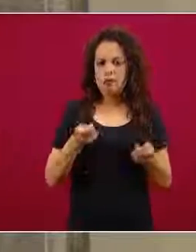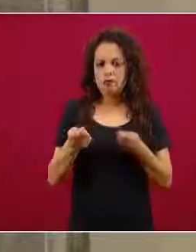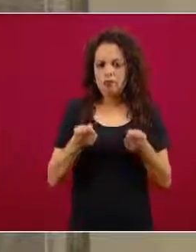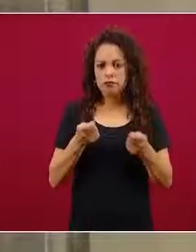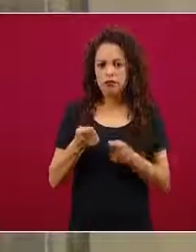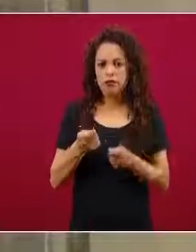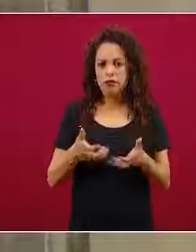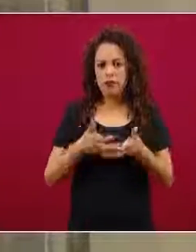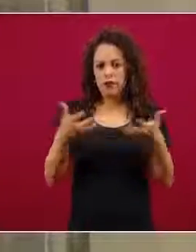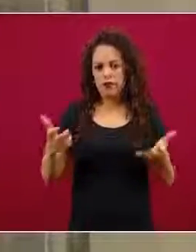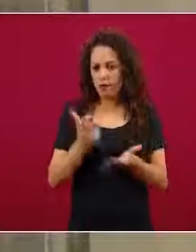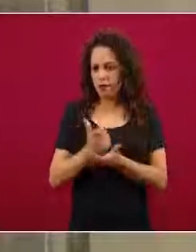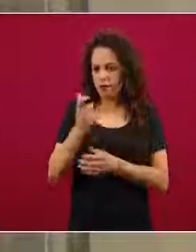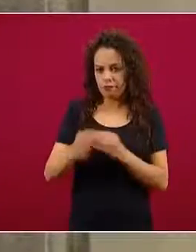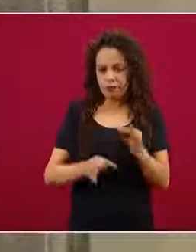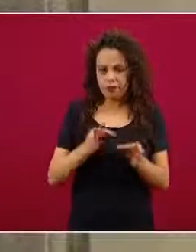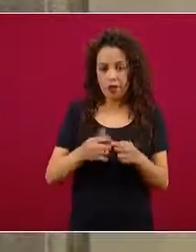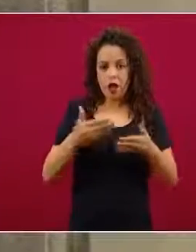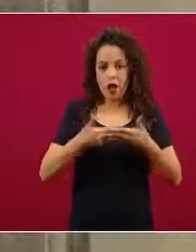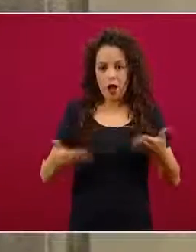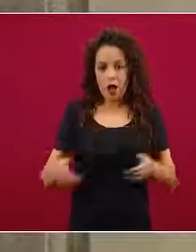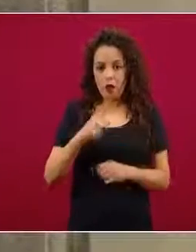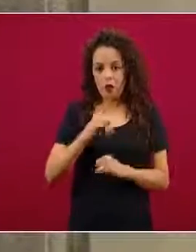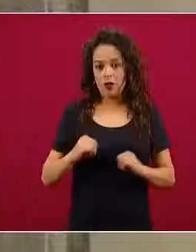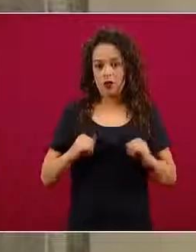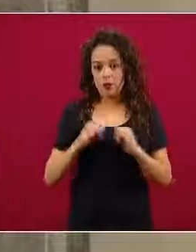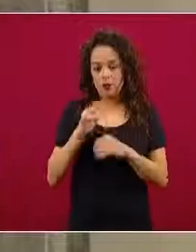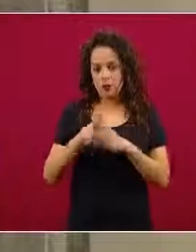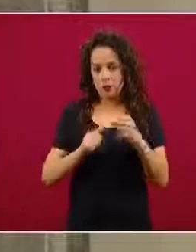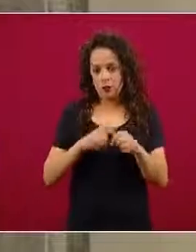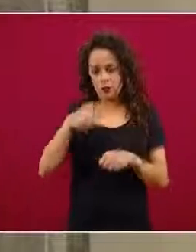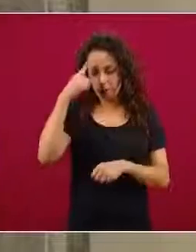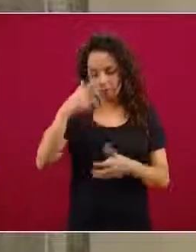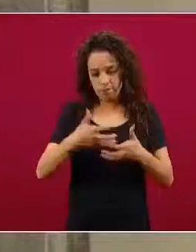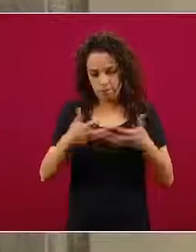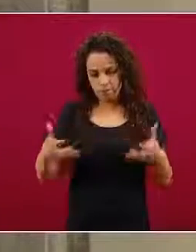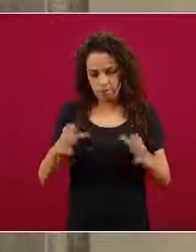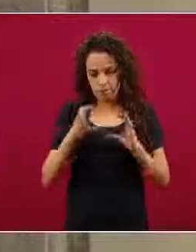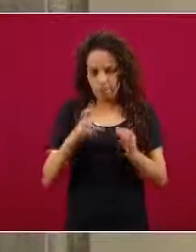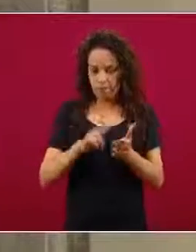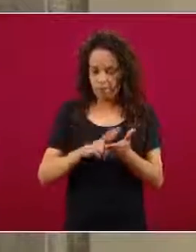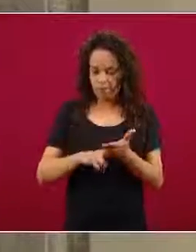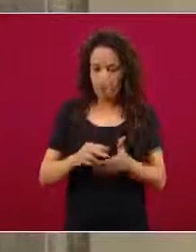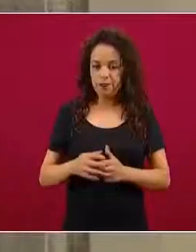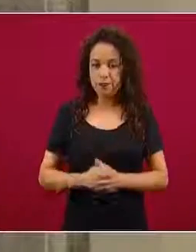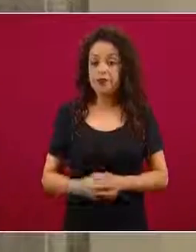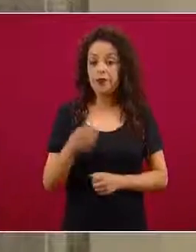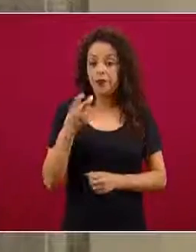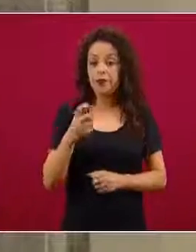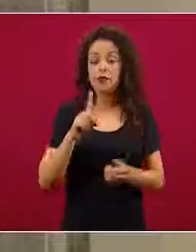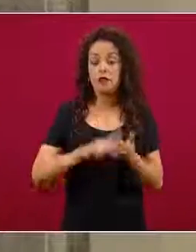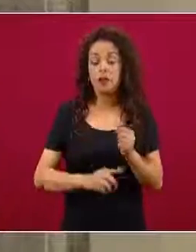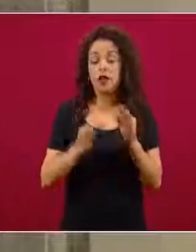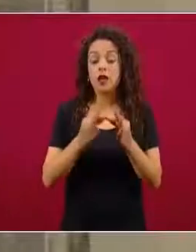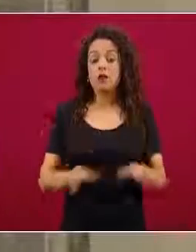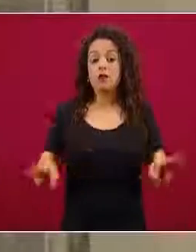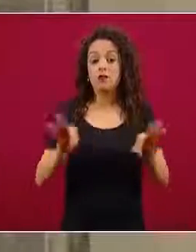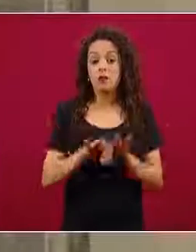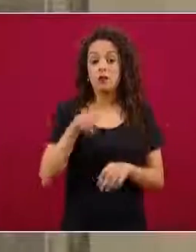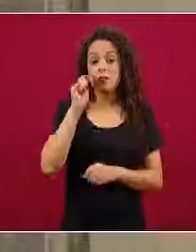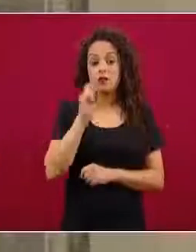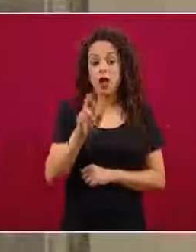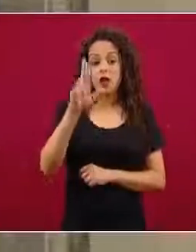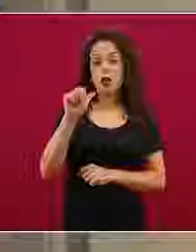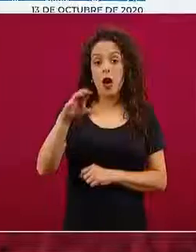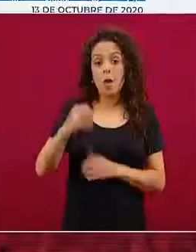Tenencia de la Tierra, hoy Instituto Nacional del Suelo Sustentable. Y como tal, somos el brazo operativo que tiene el ramo 15,